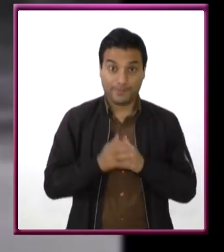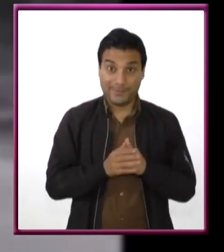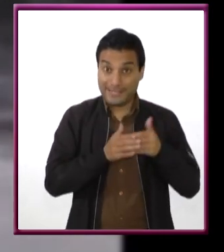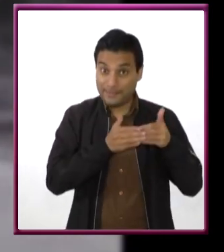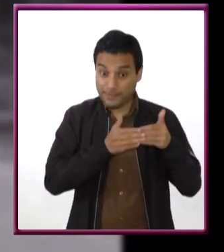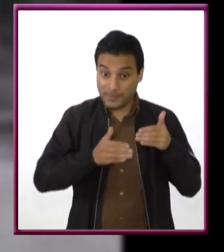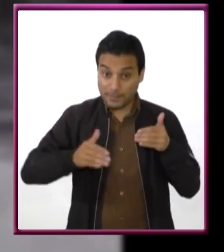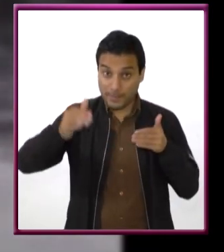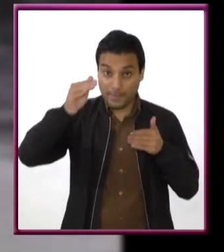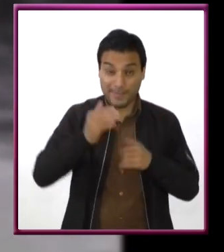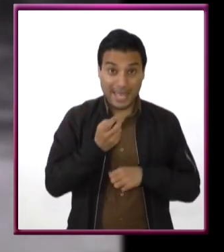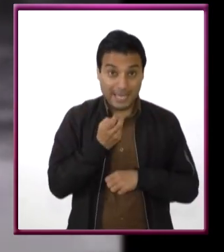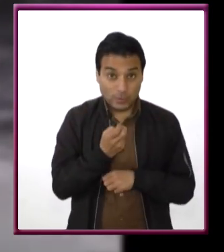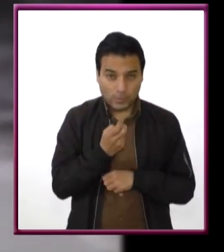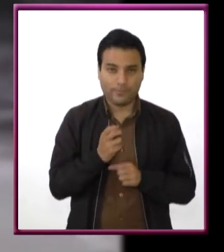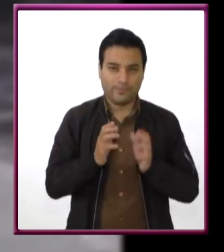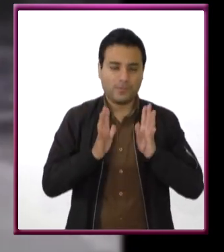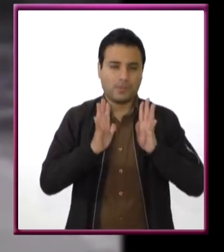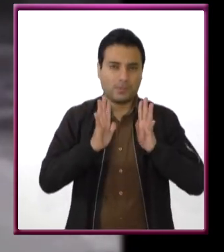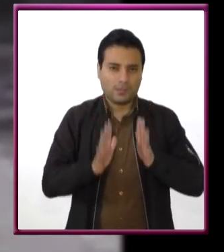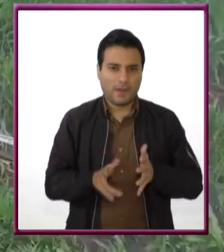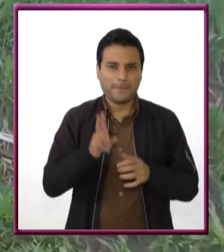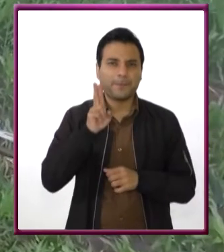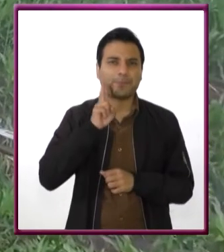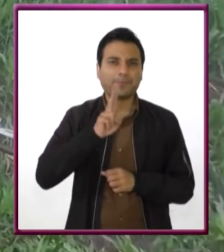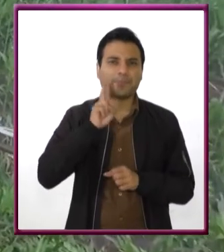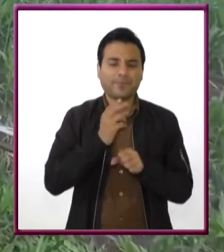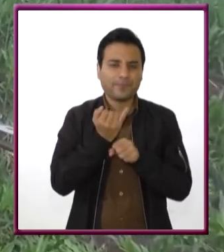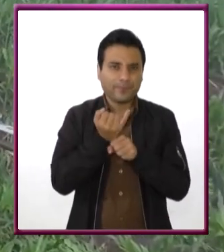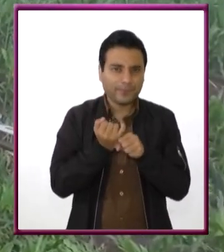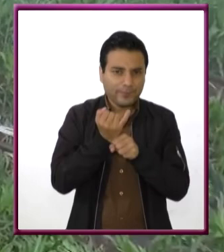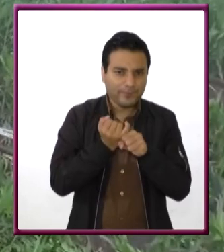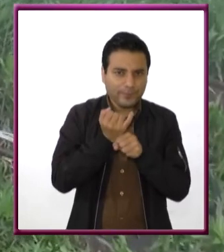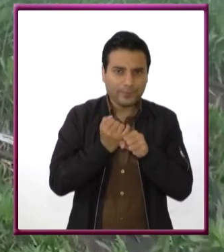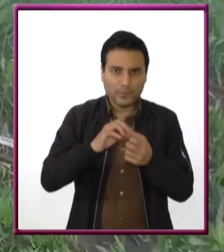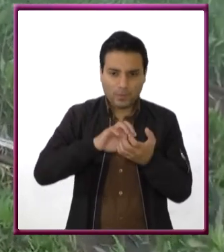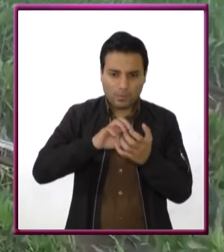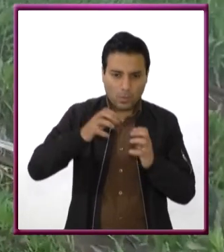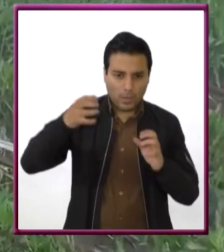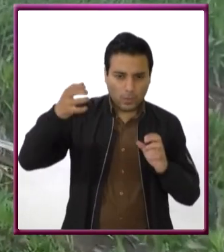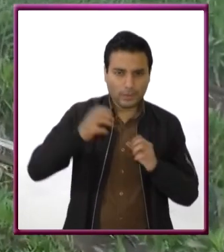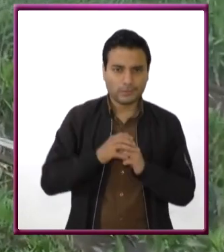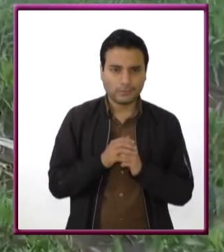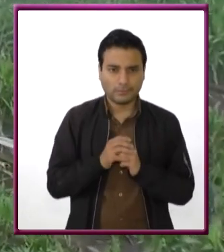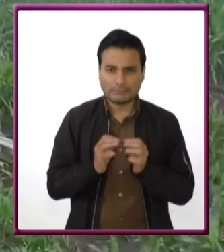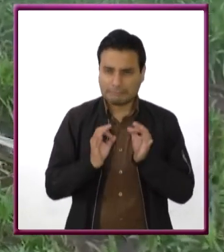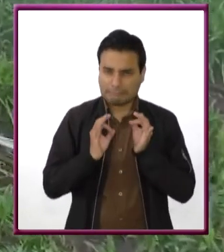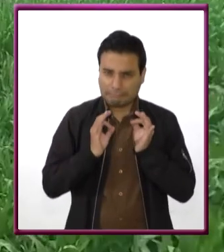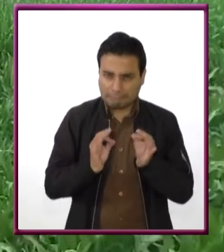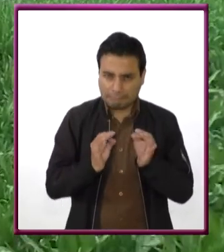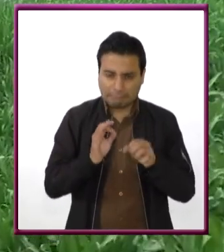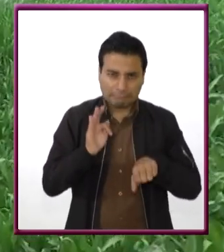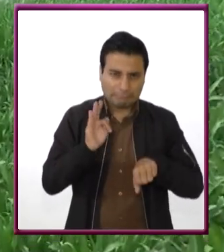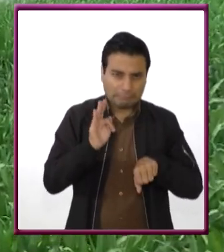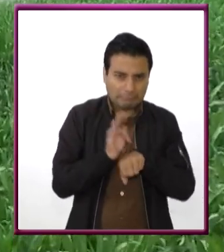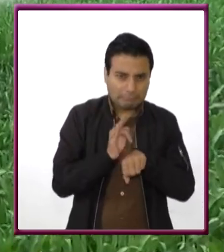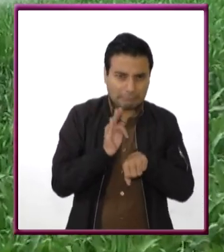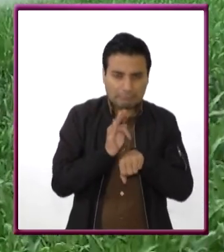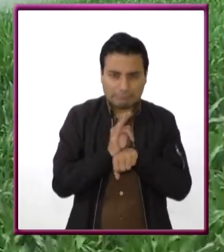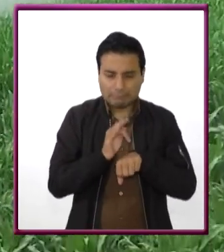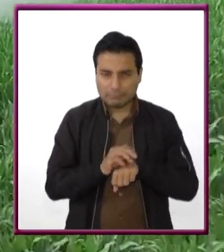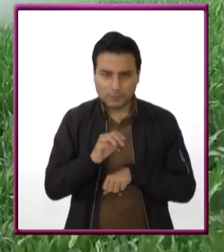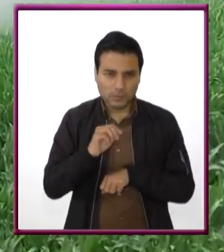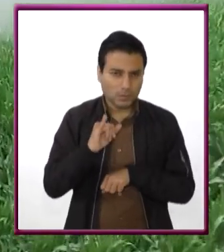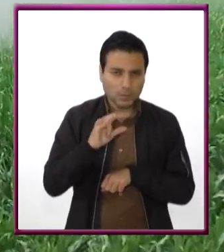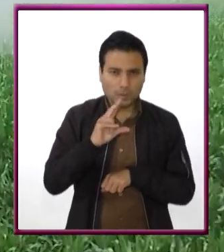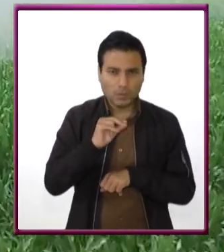ahí se ve las cualidades de estas moléculas dirigidas justamente para controlar